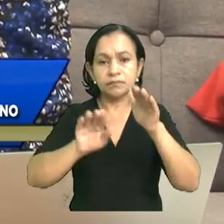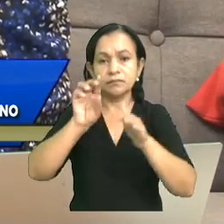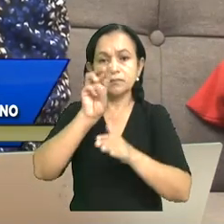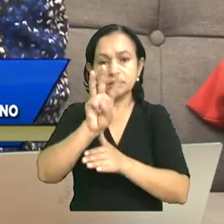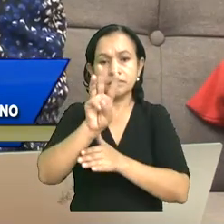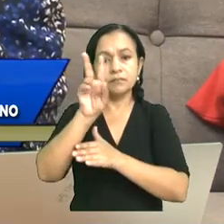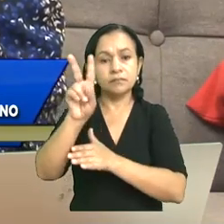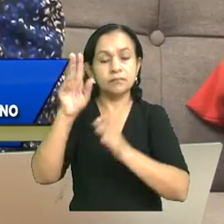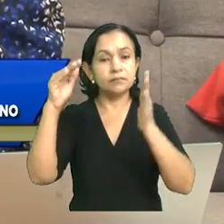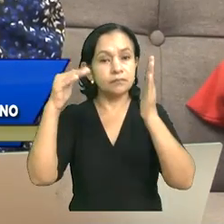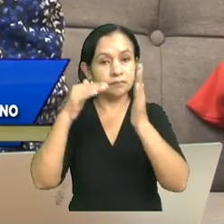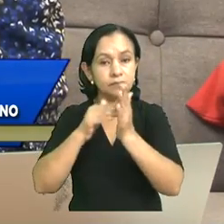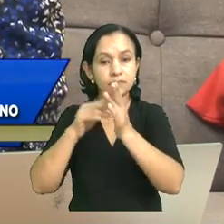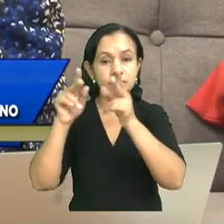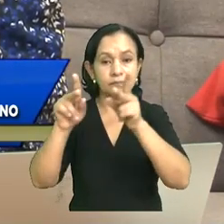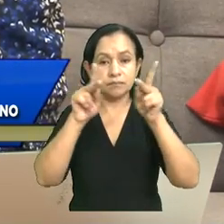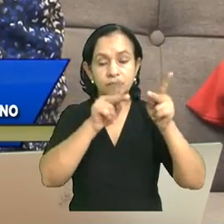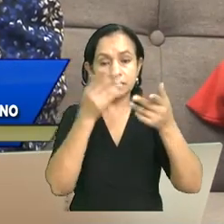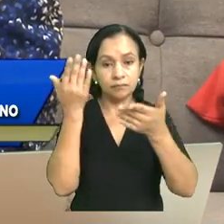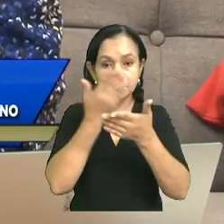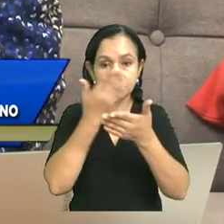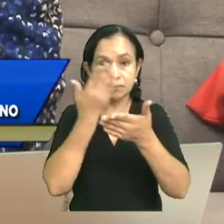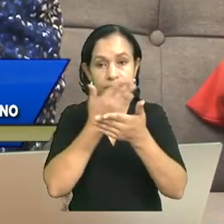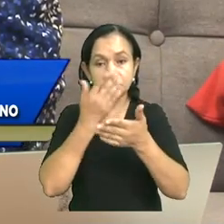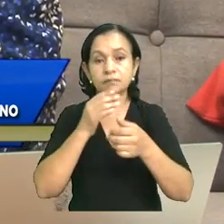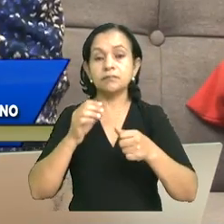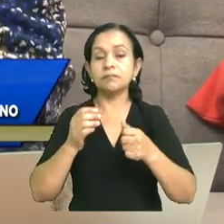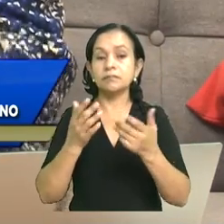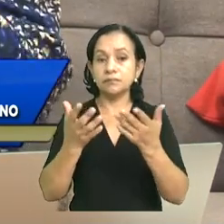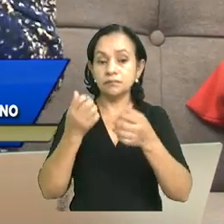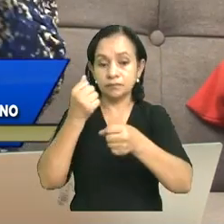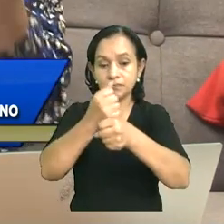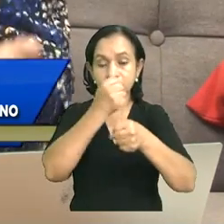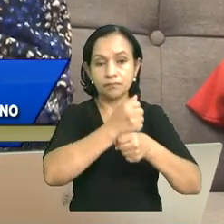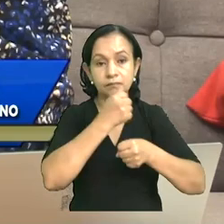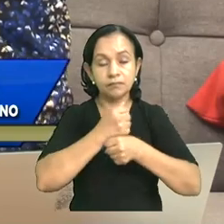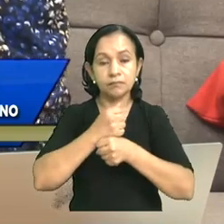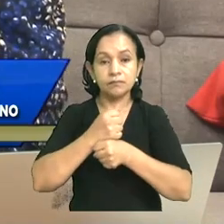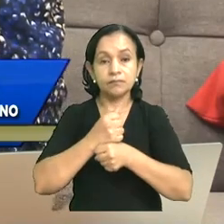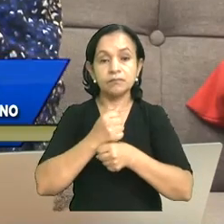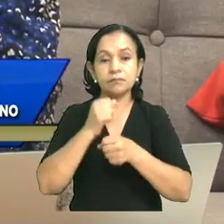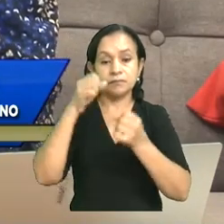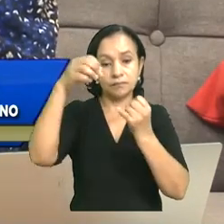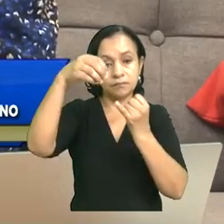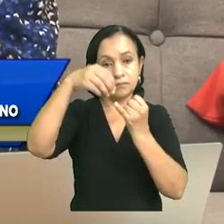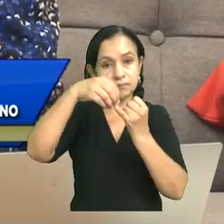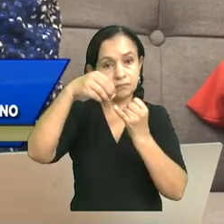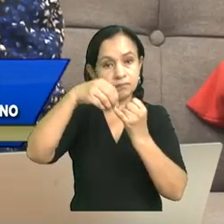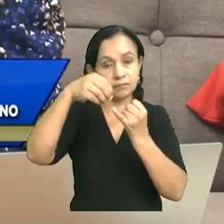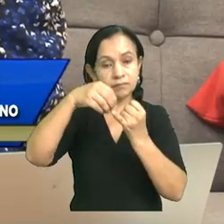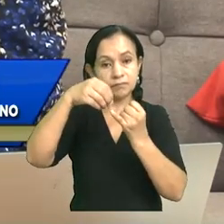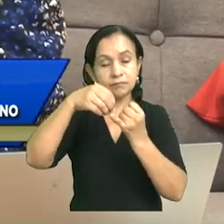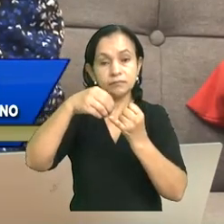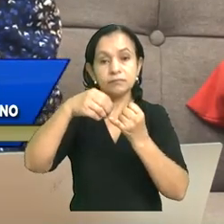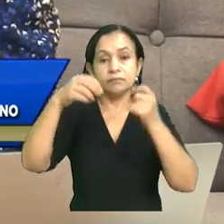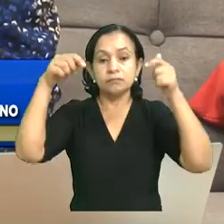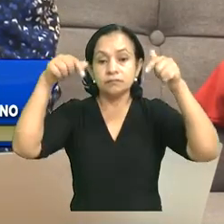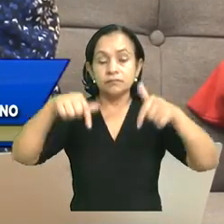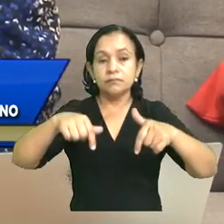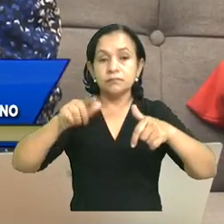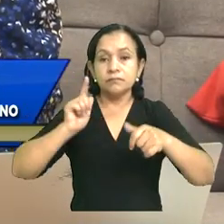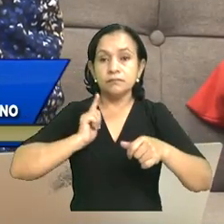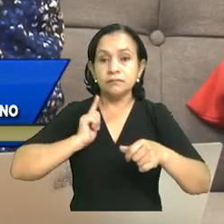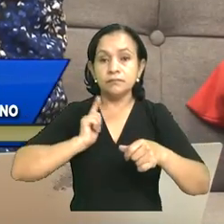32,000 protagonistas para este año. Eso también lo trabajamos en conjunto con el INATEC. Y hasta ahorita